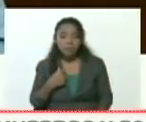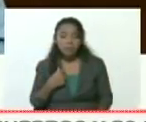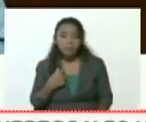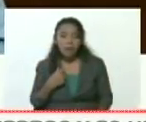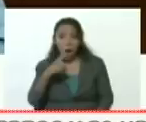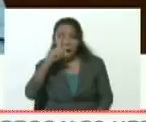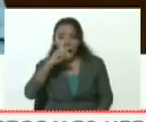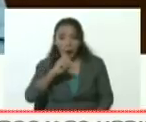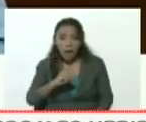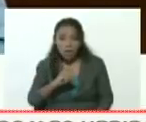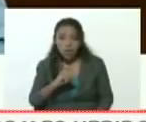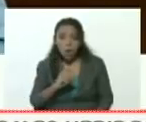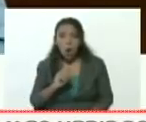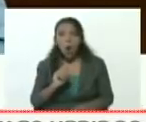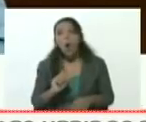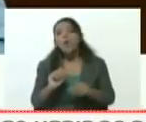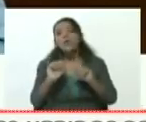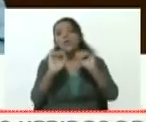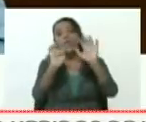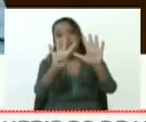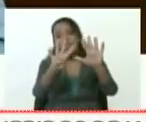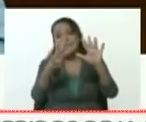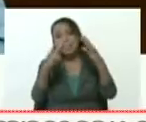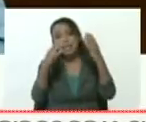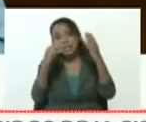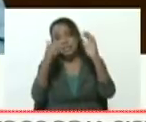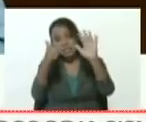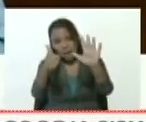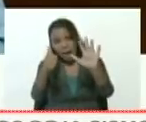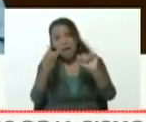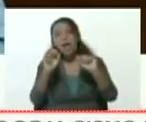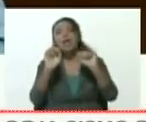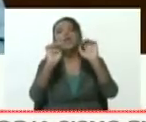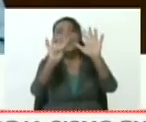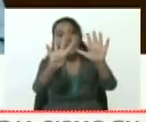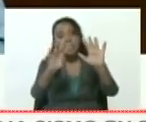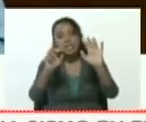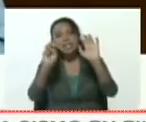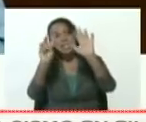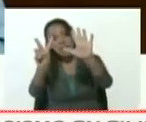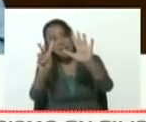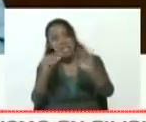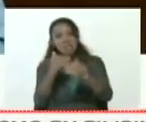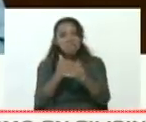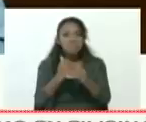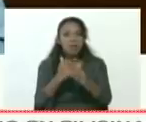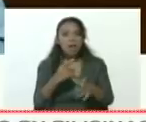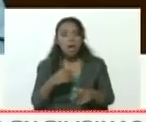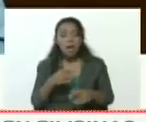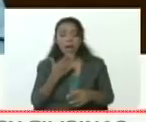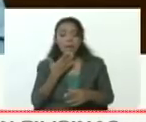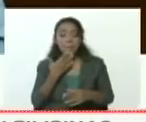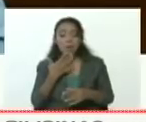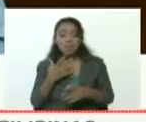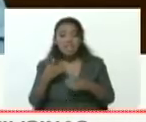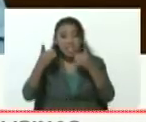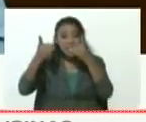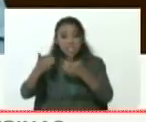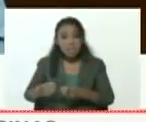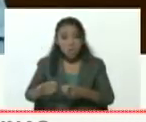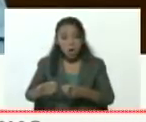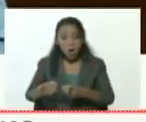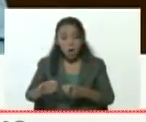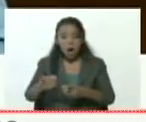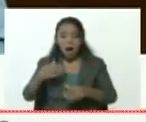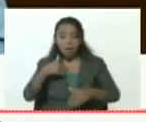en los años 96, 97, cuando se decidió que la ruta iba a ser la